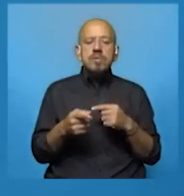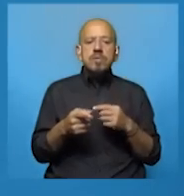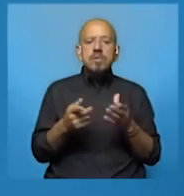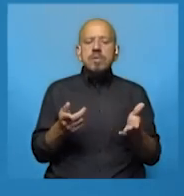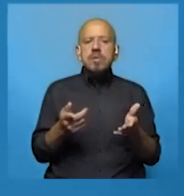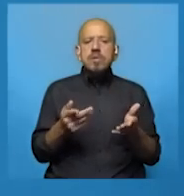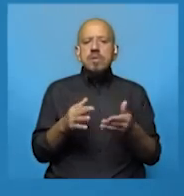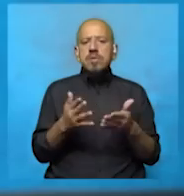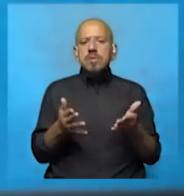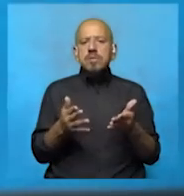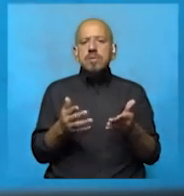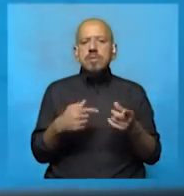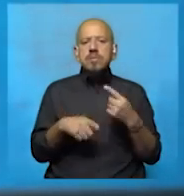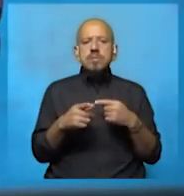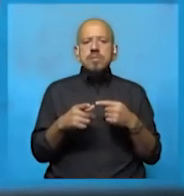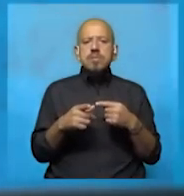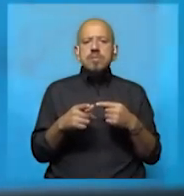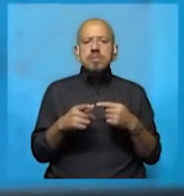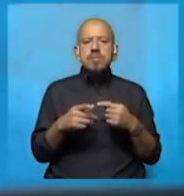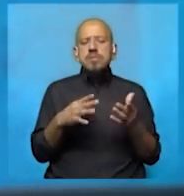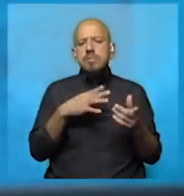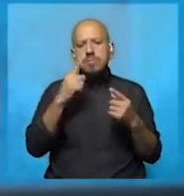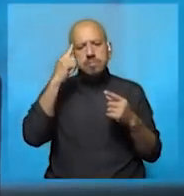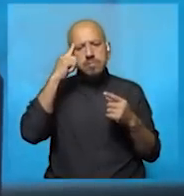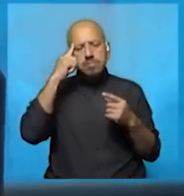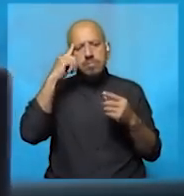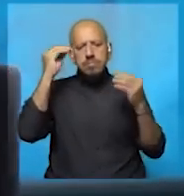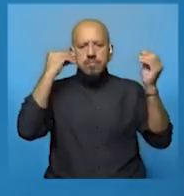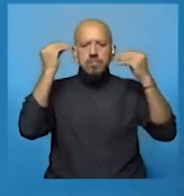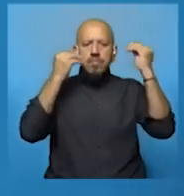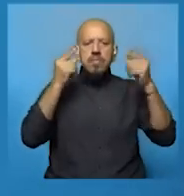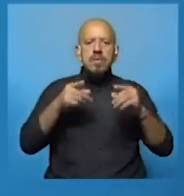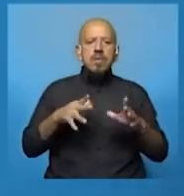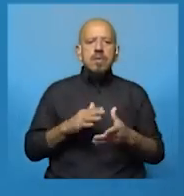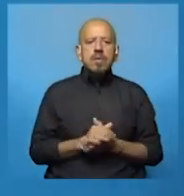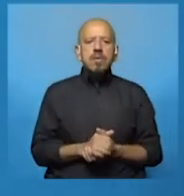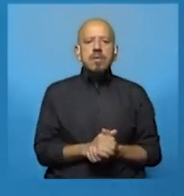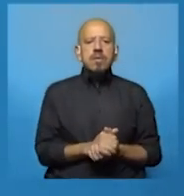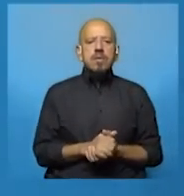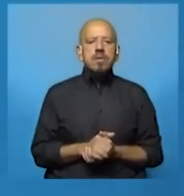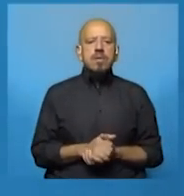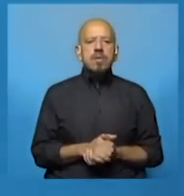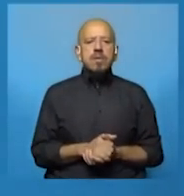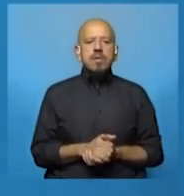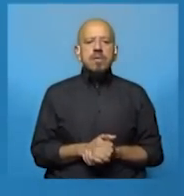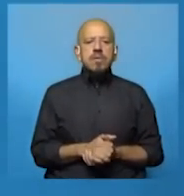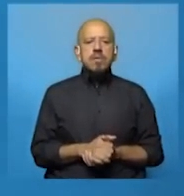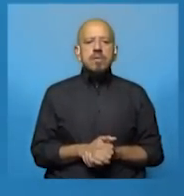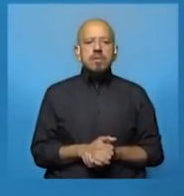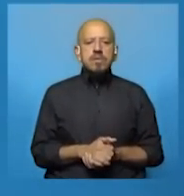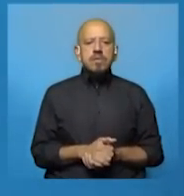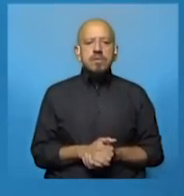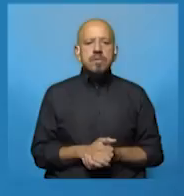Hacia dónde apuntas con esa reflexión qué es lo que te preocupó Si se quiere de este tema bien De repente